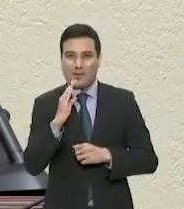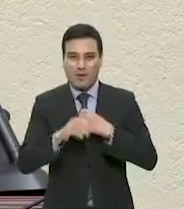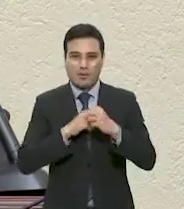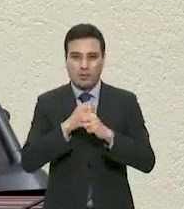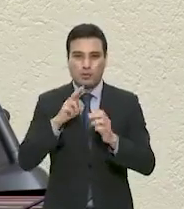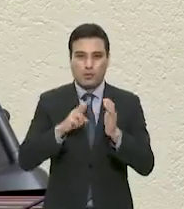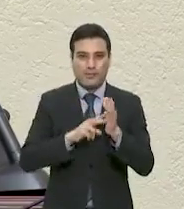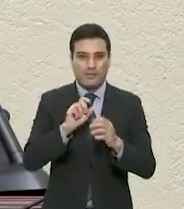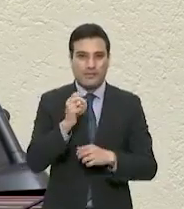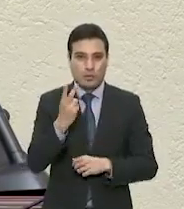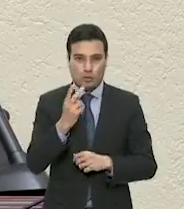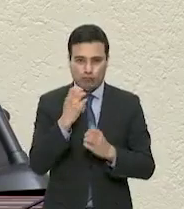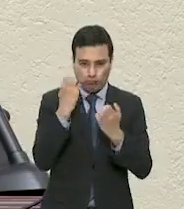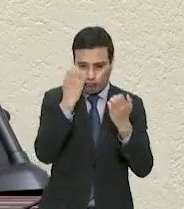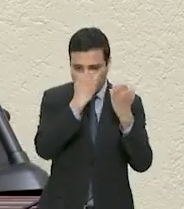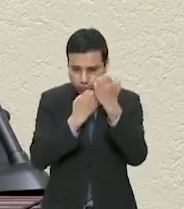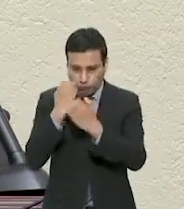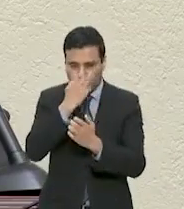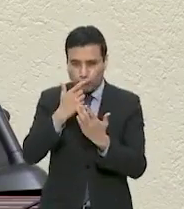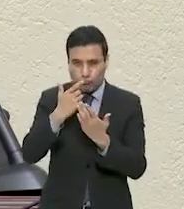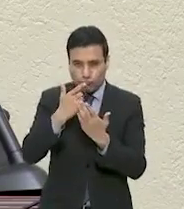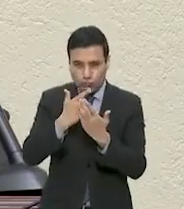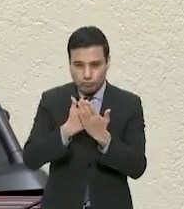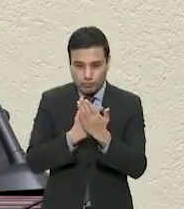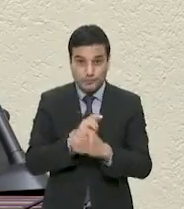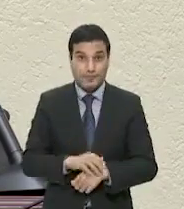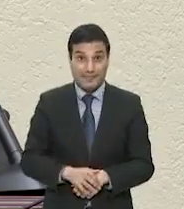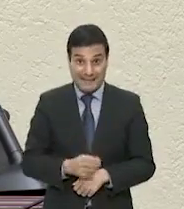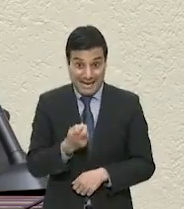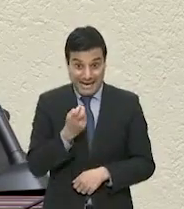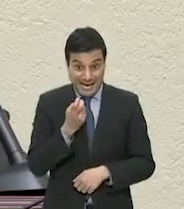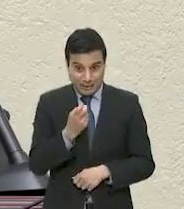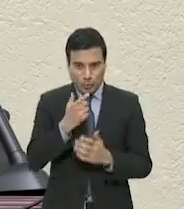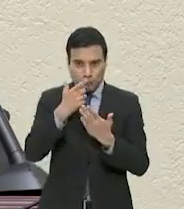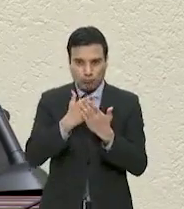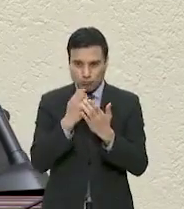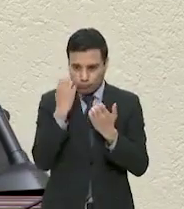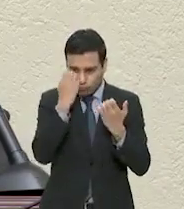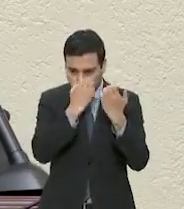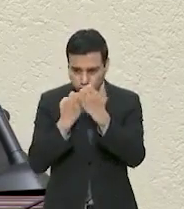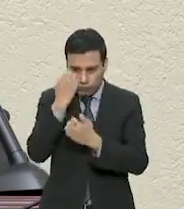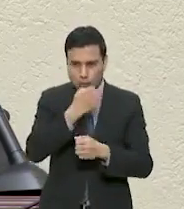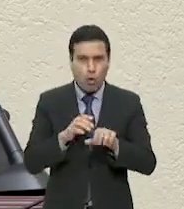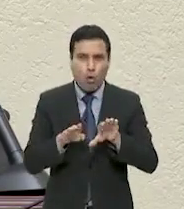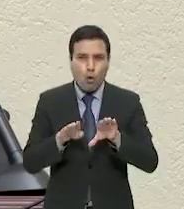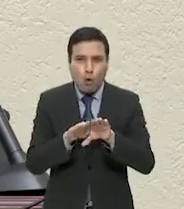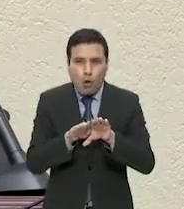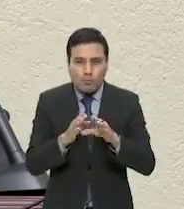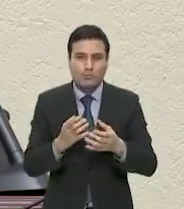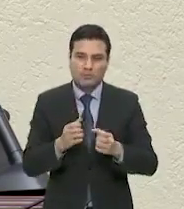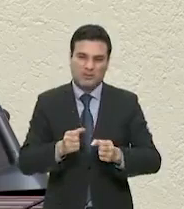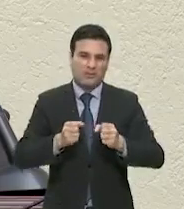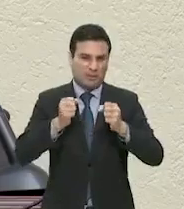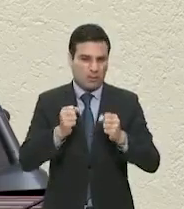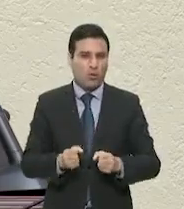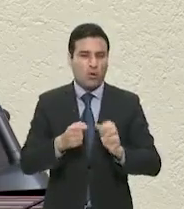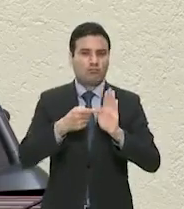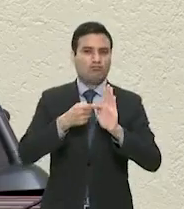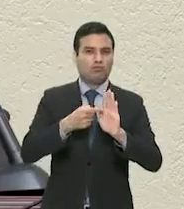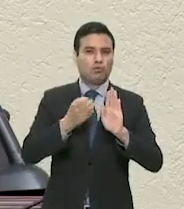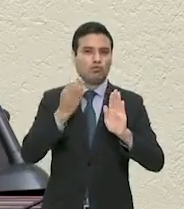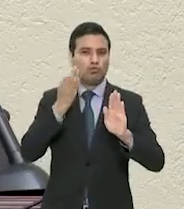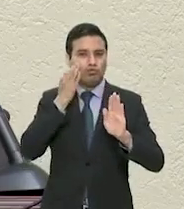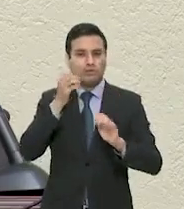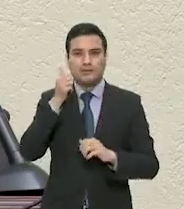este proceso dicho sea de paso se llevará a cabo con todas las condiciones de certeza y transparencia y a la vista de los